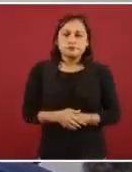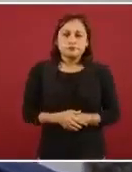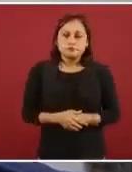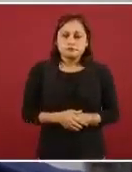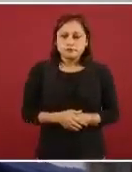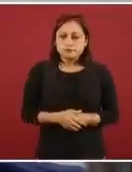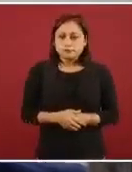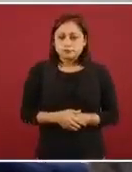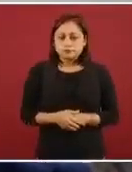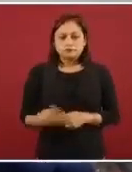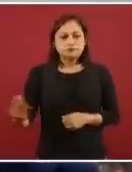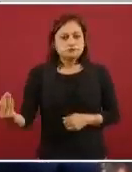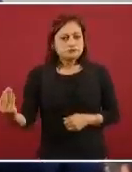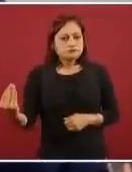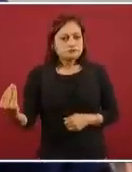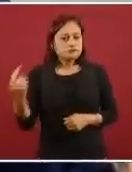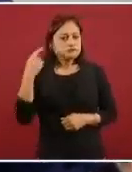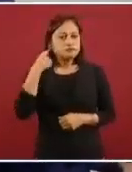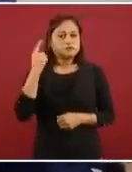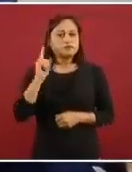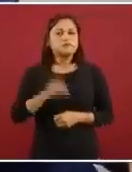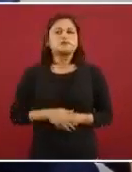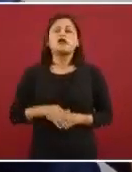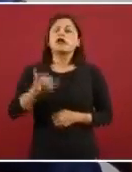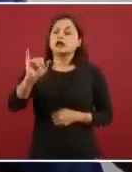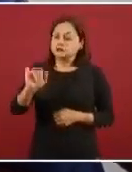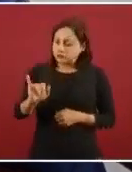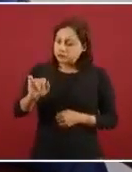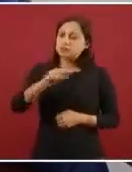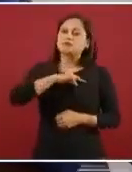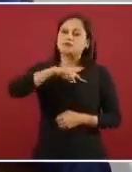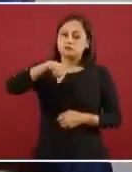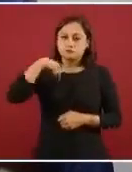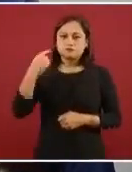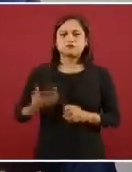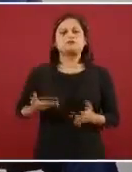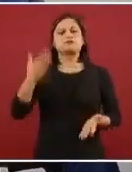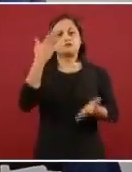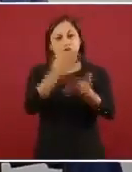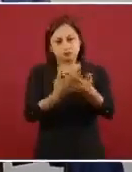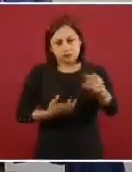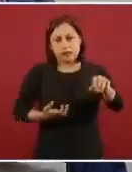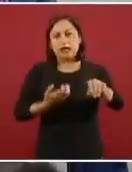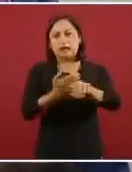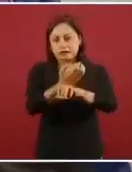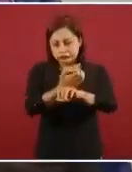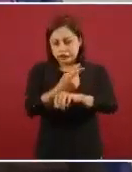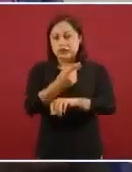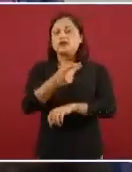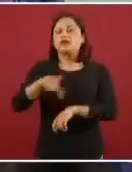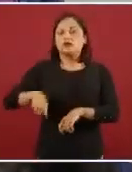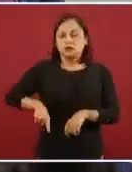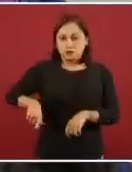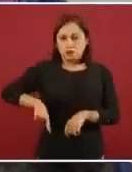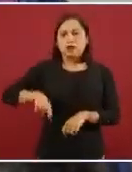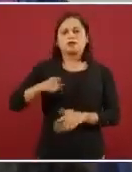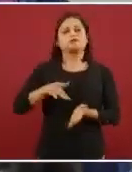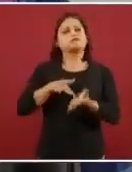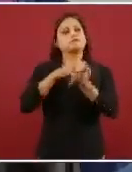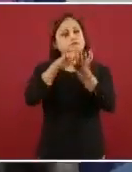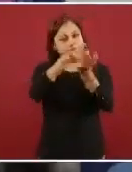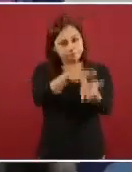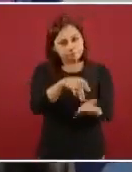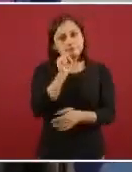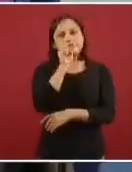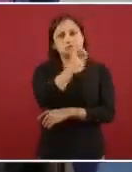Sí, sí, sí, se fue allá y se apoyó al gobierno del estado y ahora que